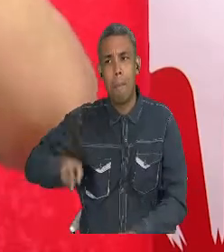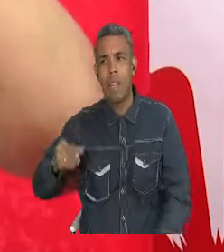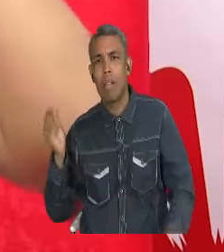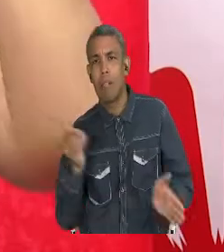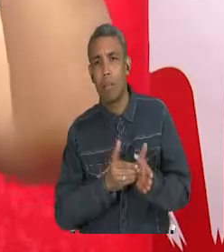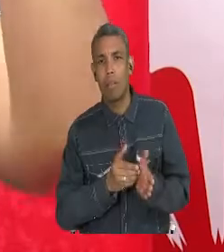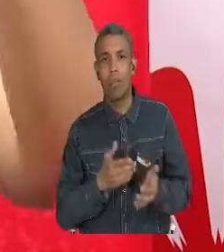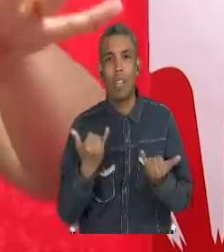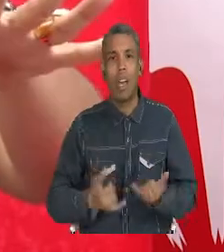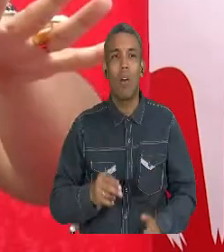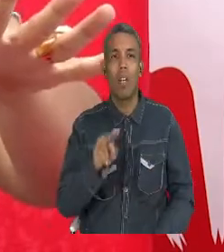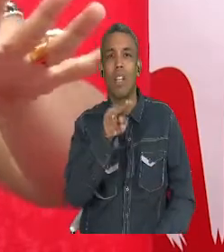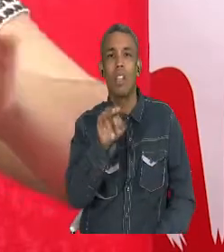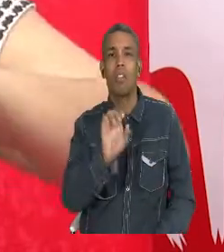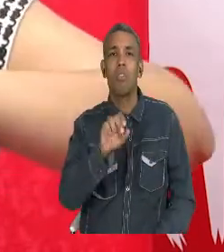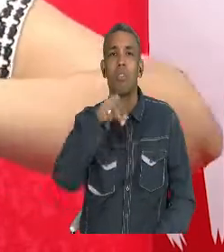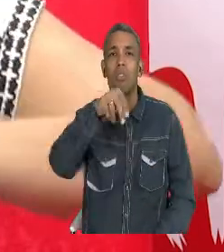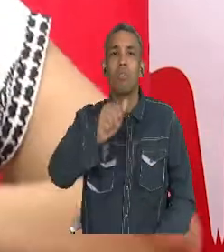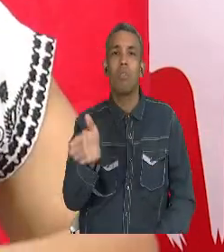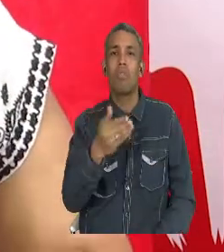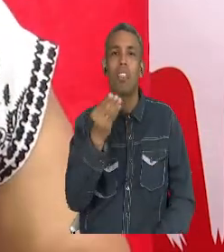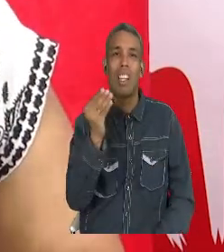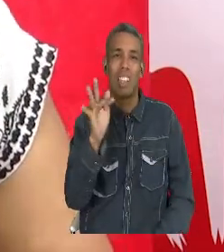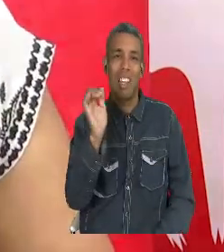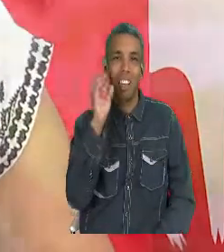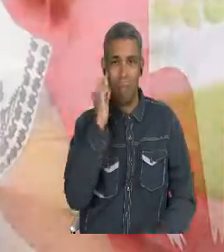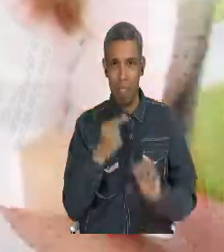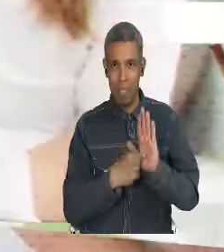mire, la pusieron a sudar la gota fría.